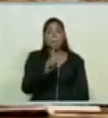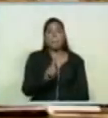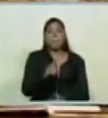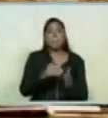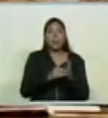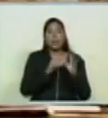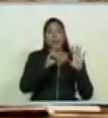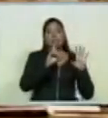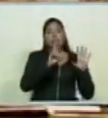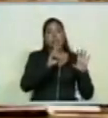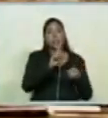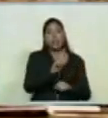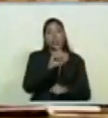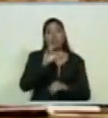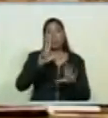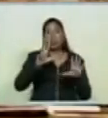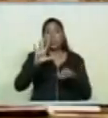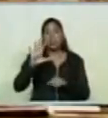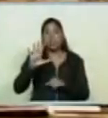1.185 parroquias,